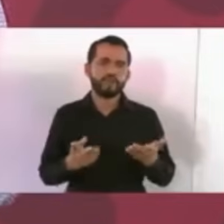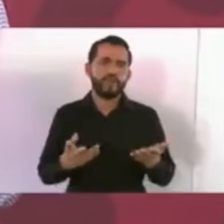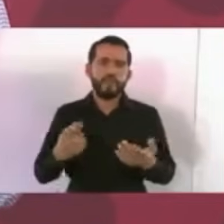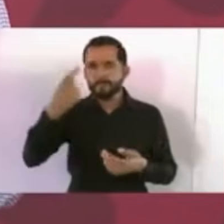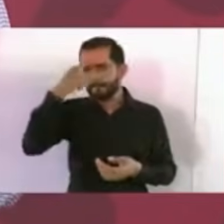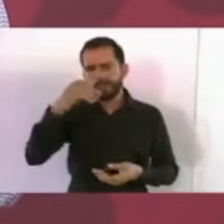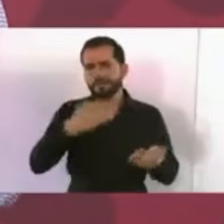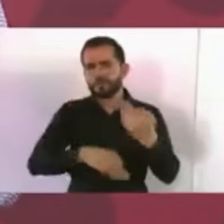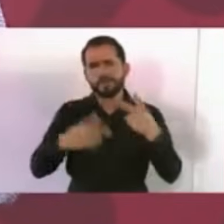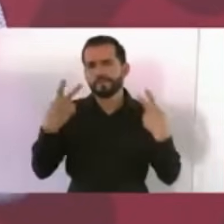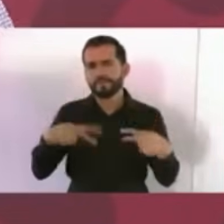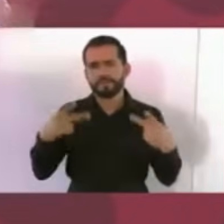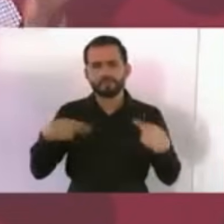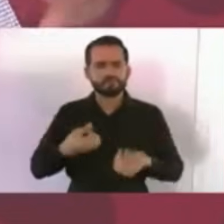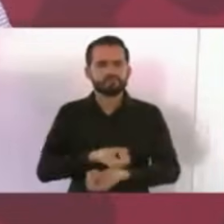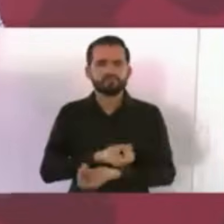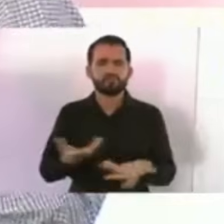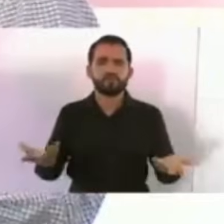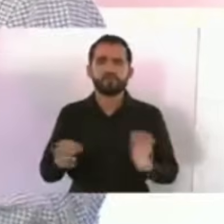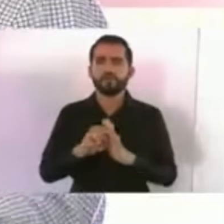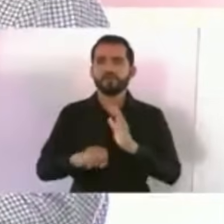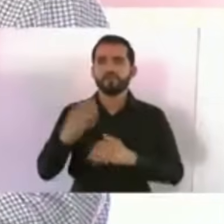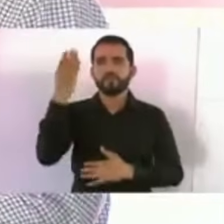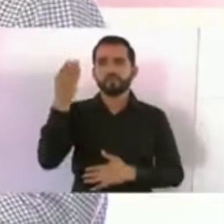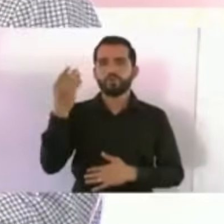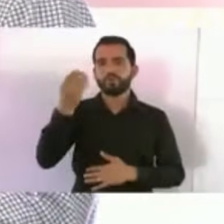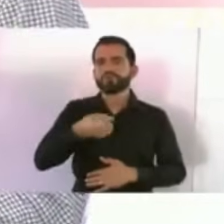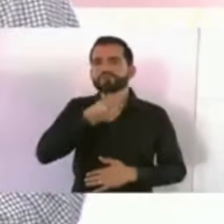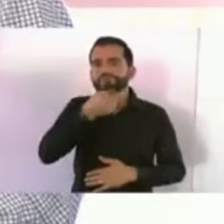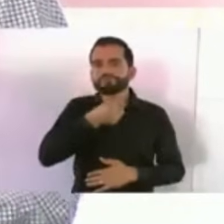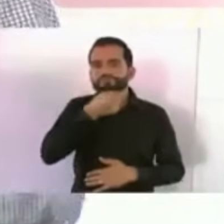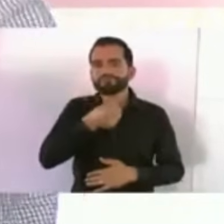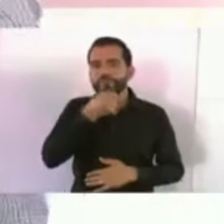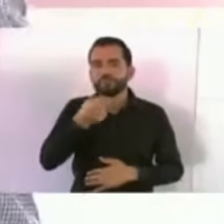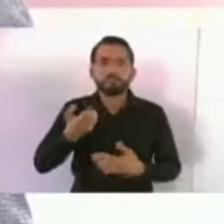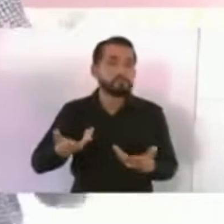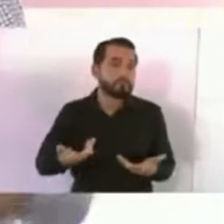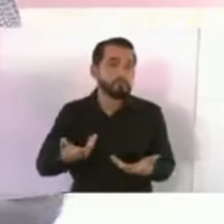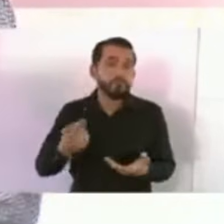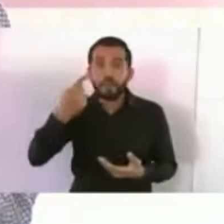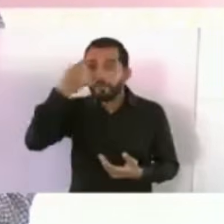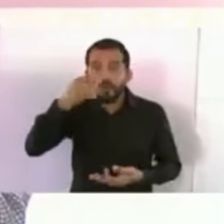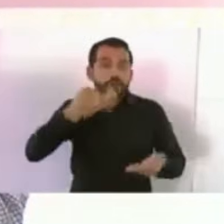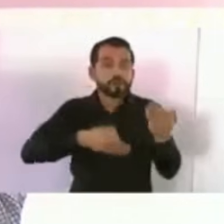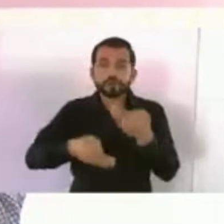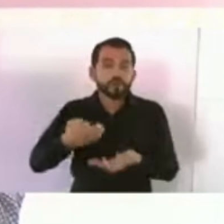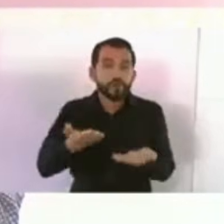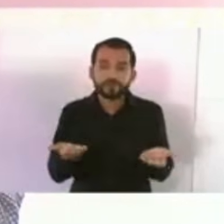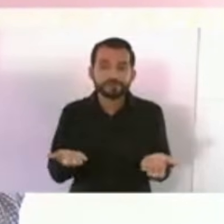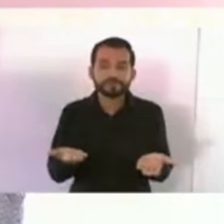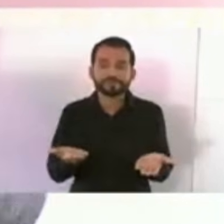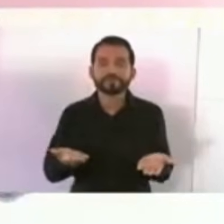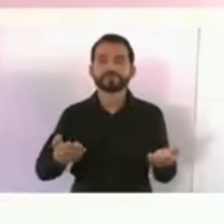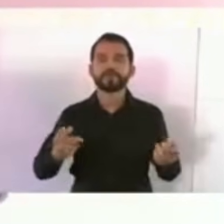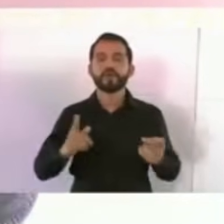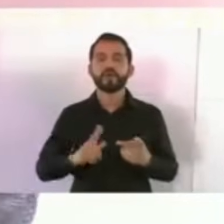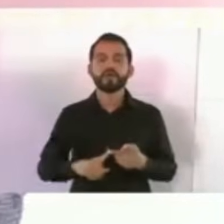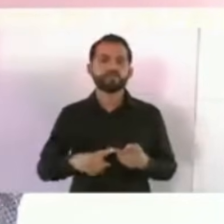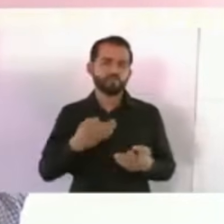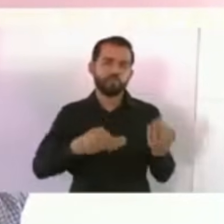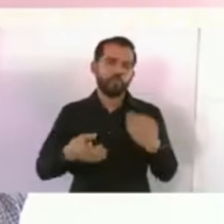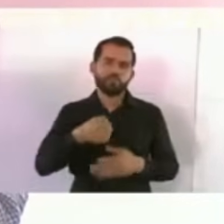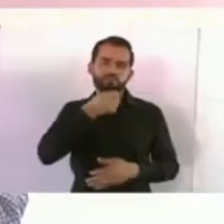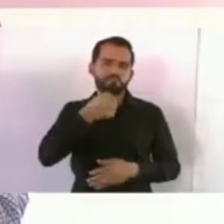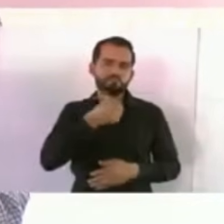universales. La pensión a adultos mayores, pues es para todos, los adultos